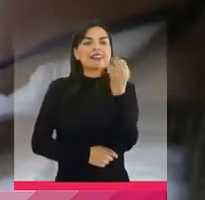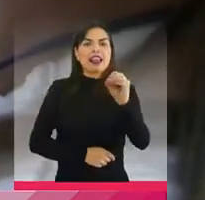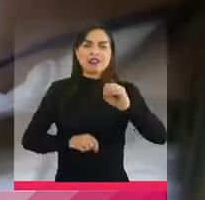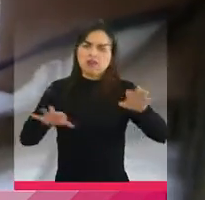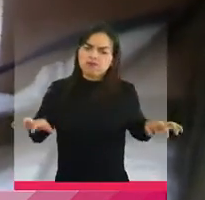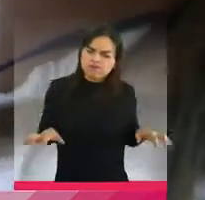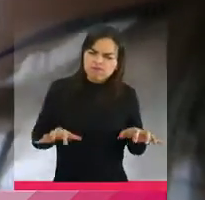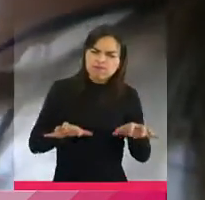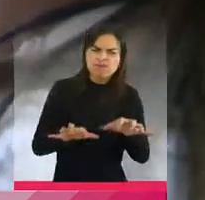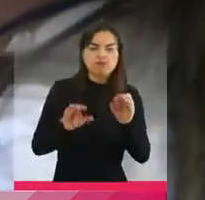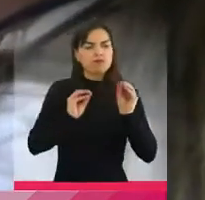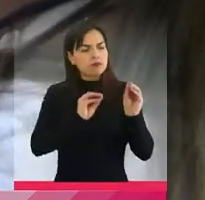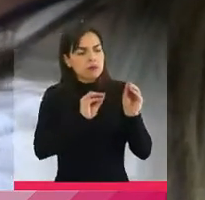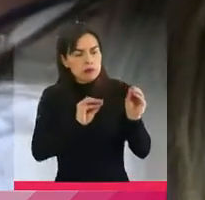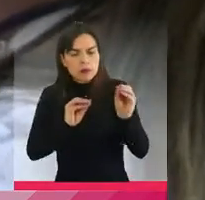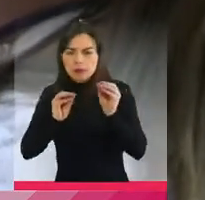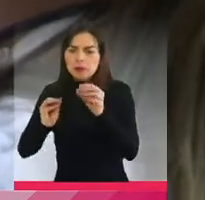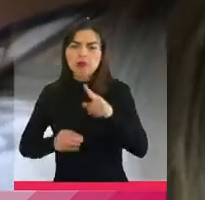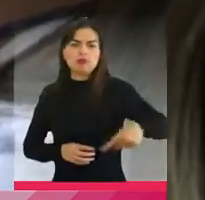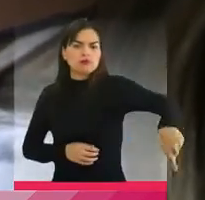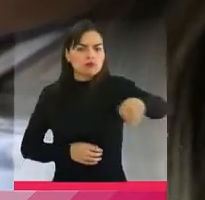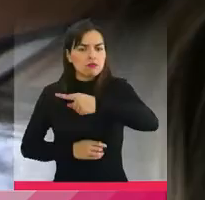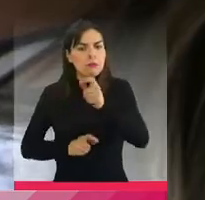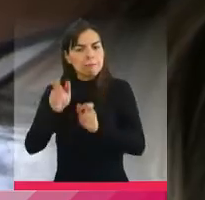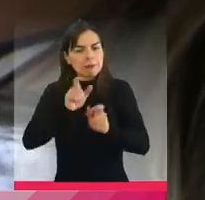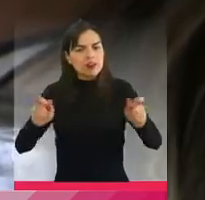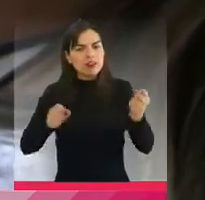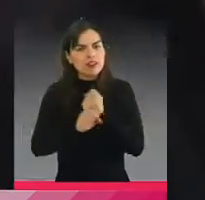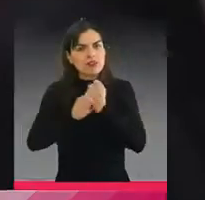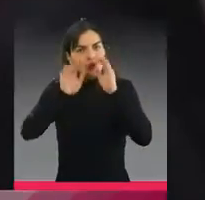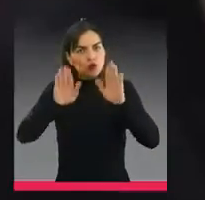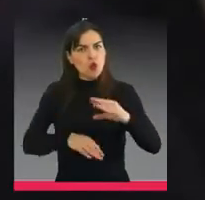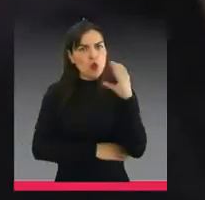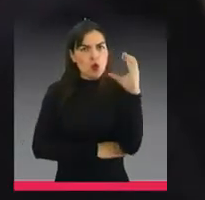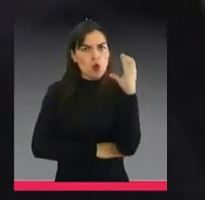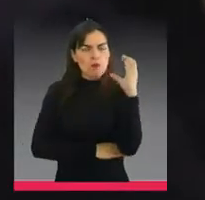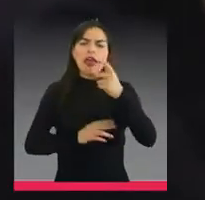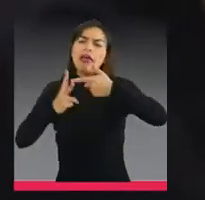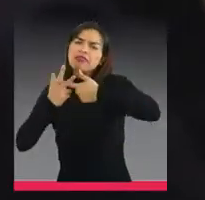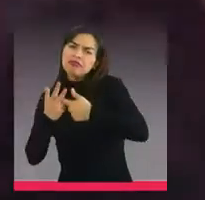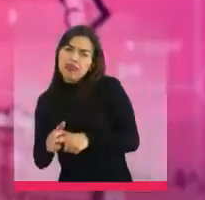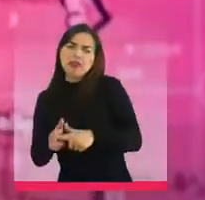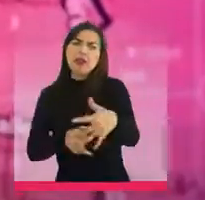para los trabajadores colombianos entre talleres, seminarios, diplomados y conferencias.